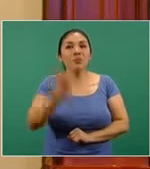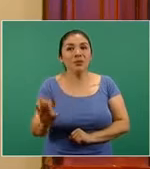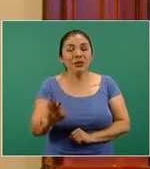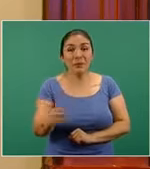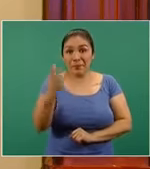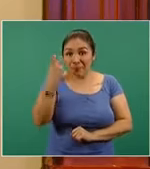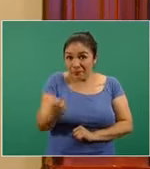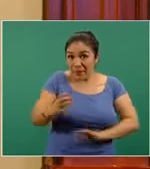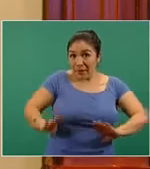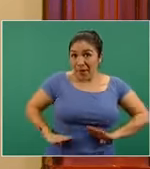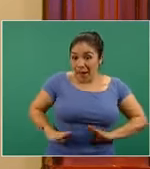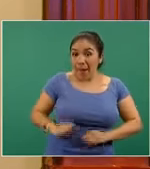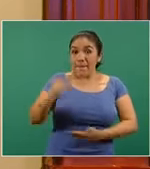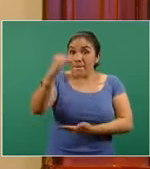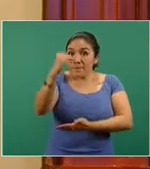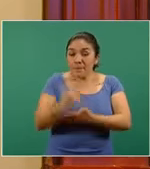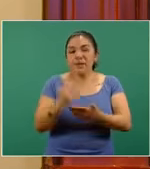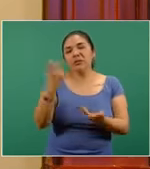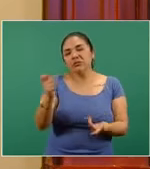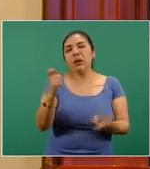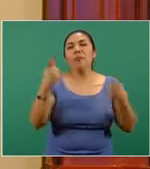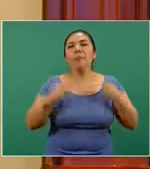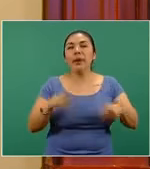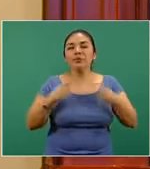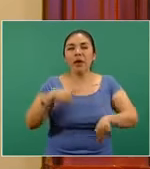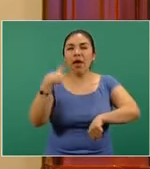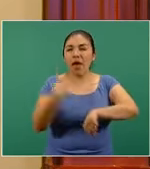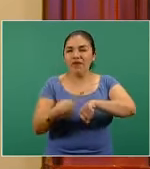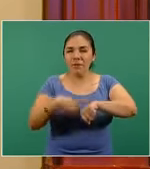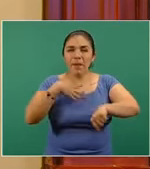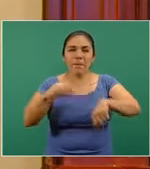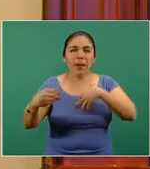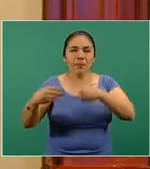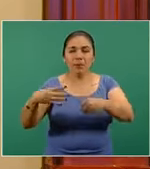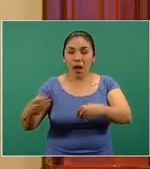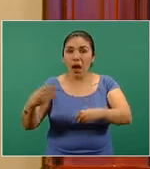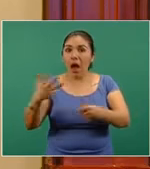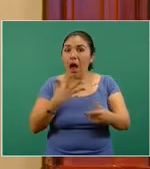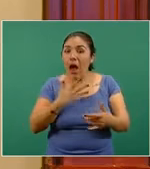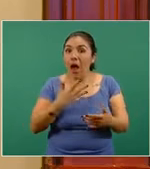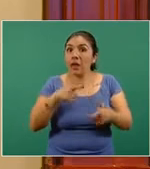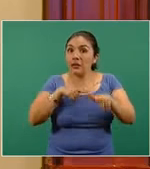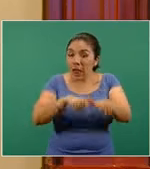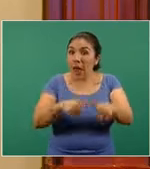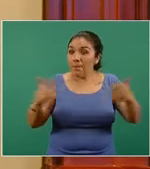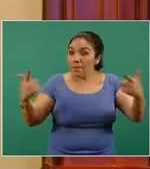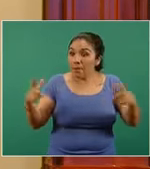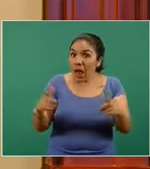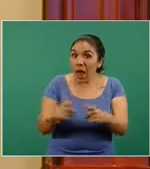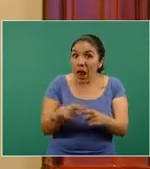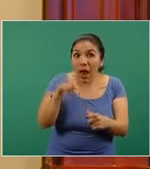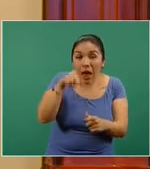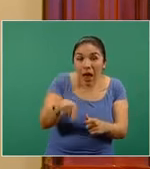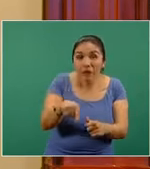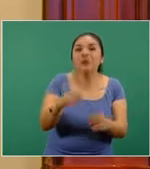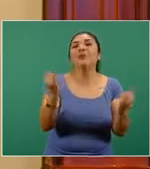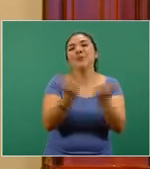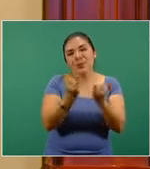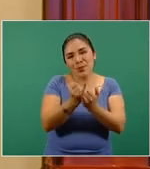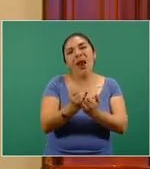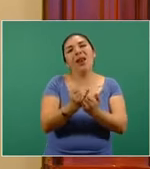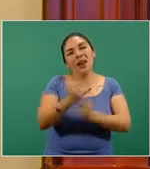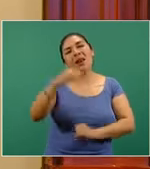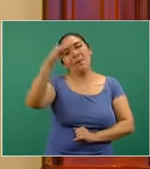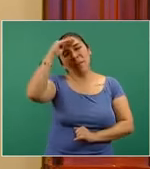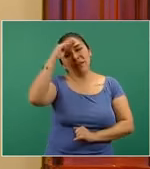medida que la carga de enfermedad, es decir, las personas que se infectan y enferman, también continúe disminuyendo, obviamente esperamos entonces